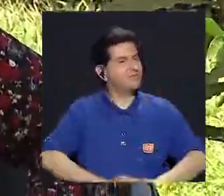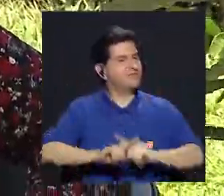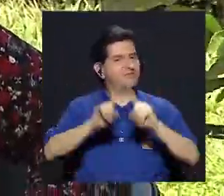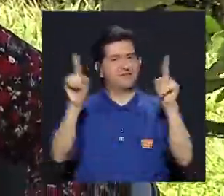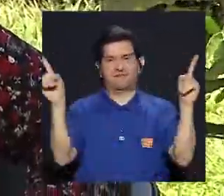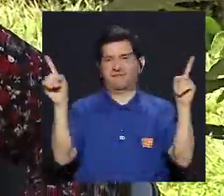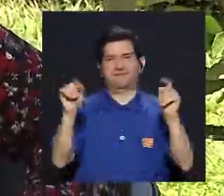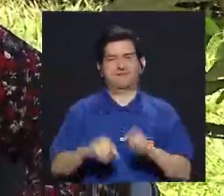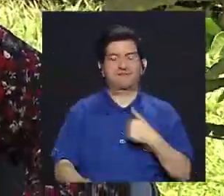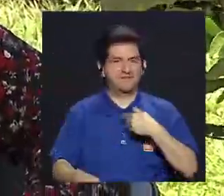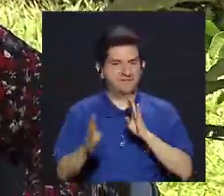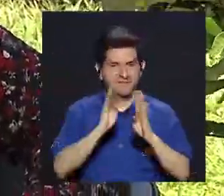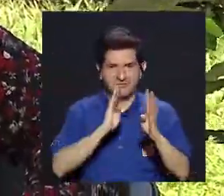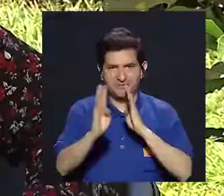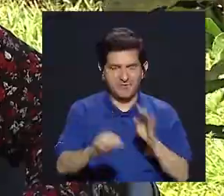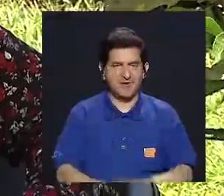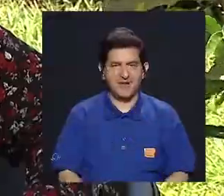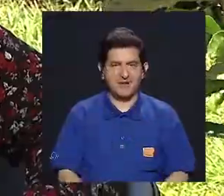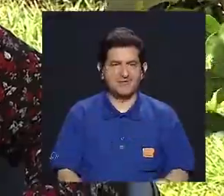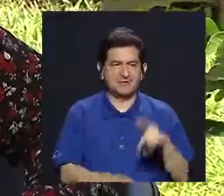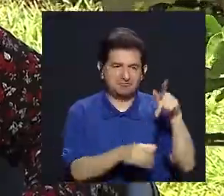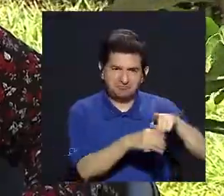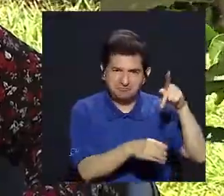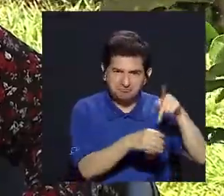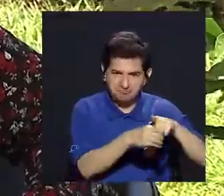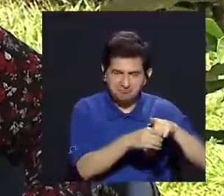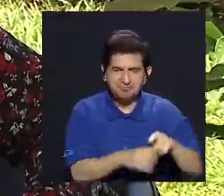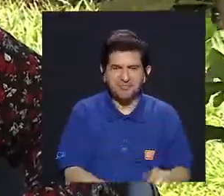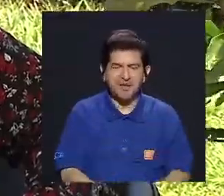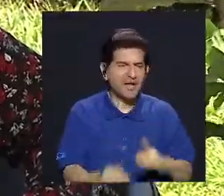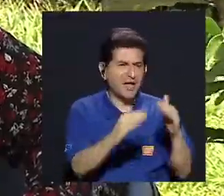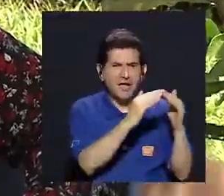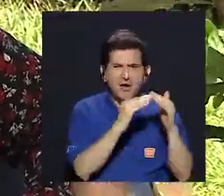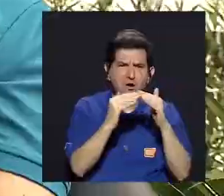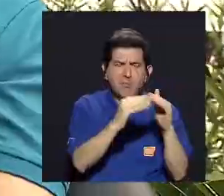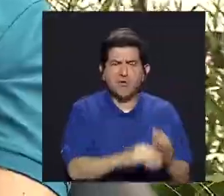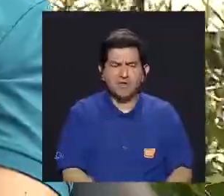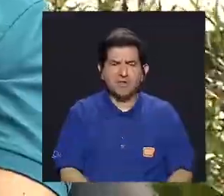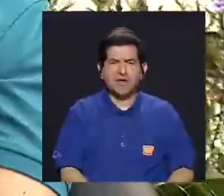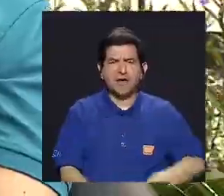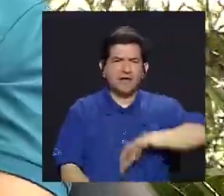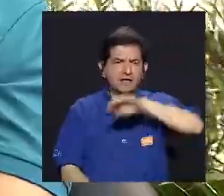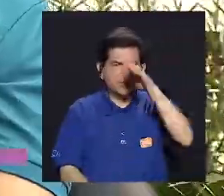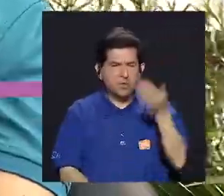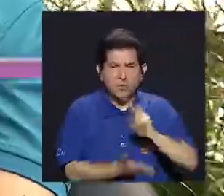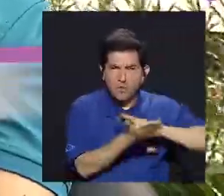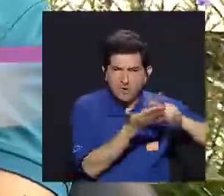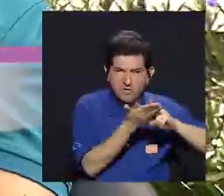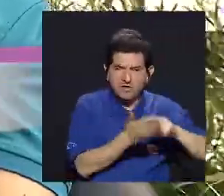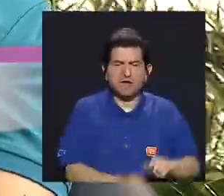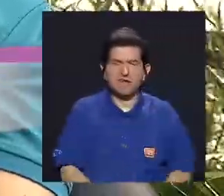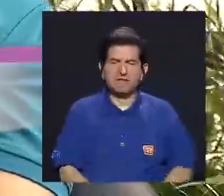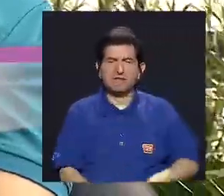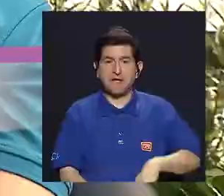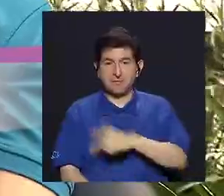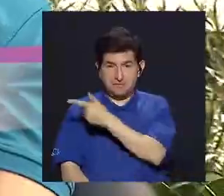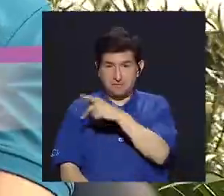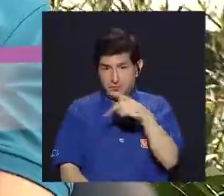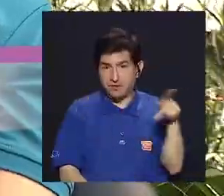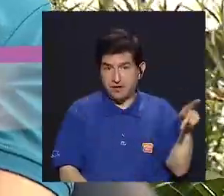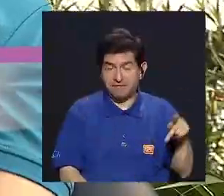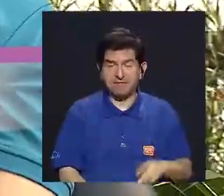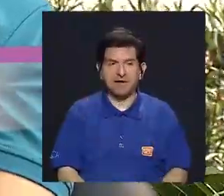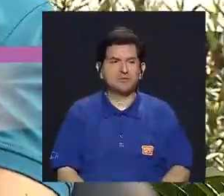digamos yo le puedo hablar de nuestra participación como comunidades por ejemplo como monterde en puntarenas donde